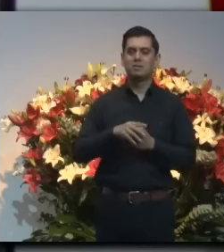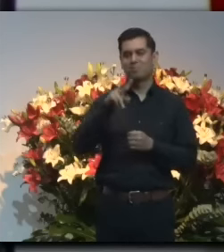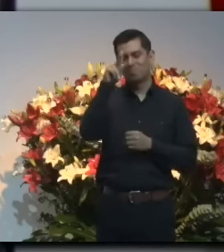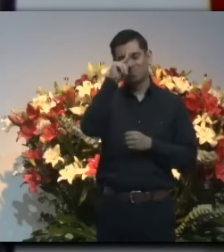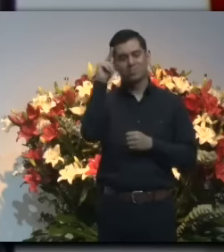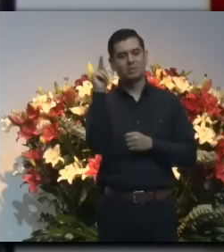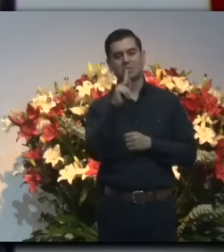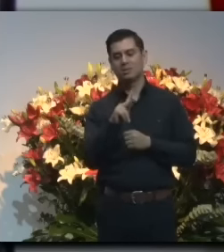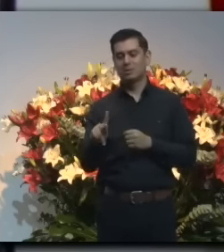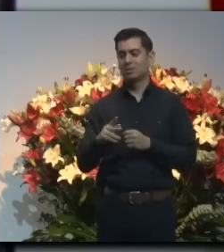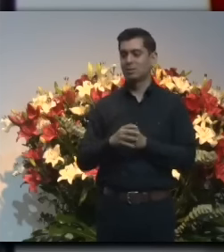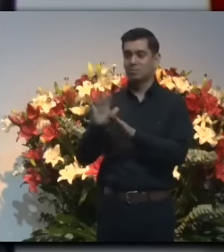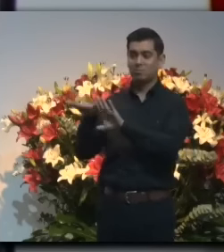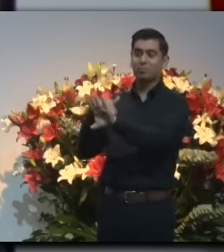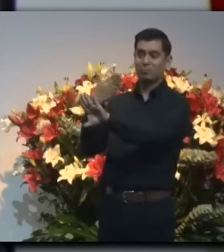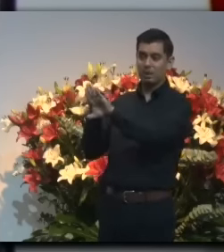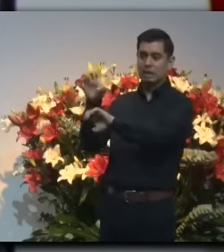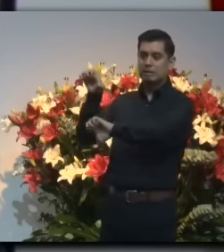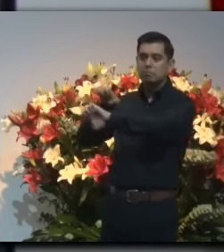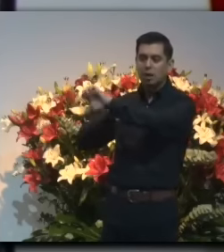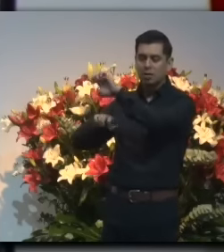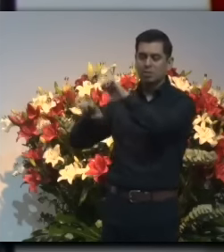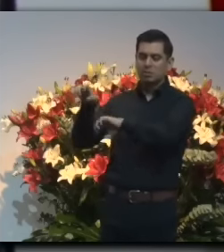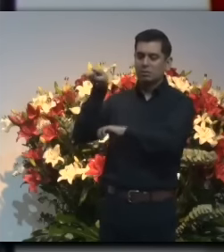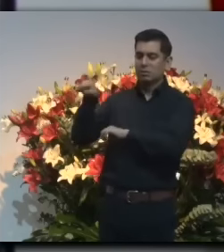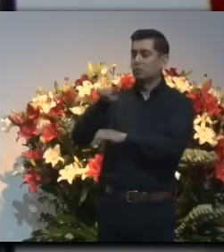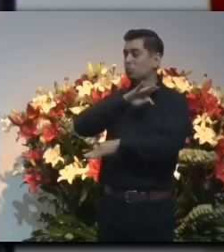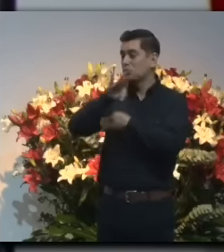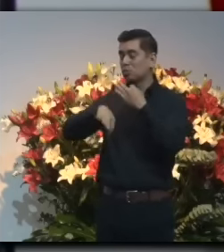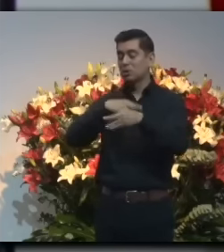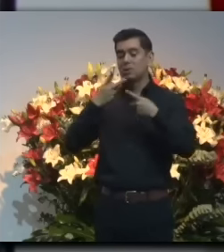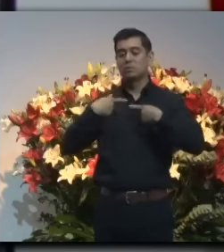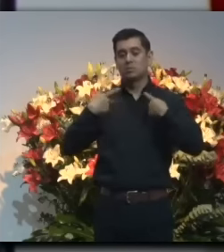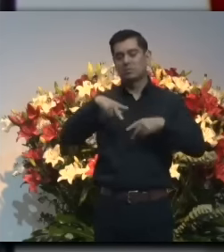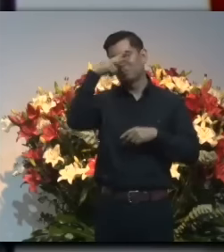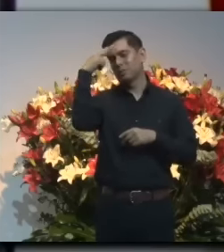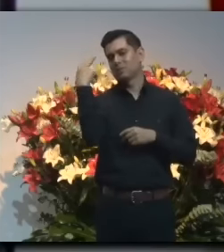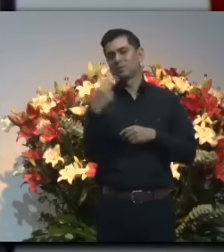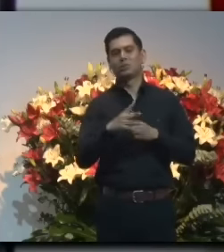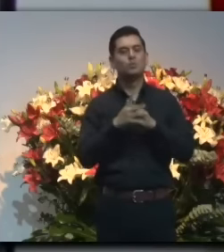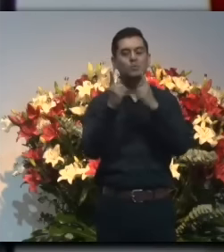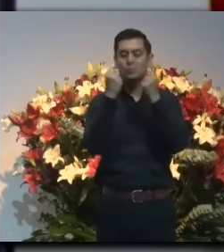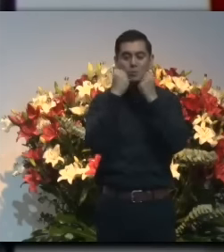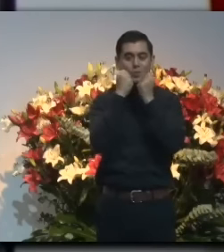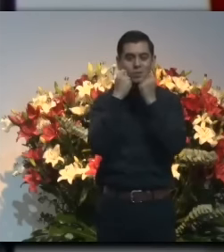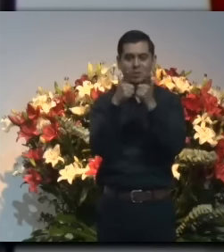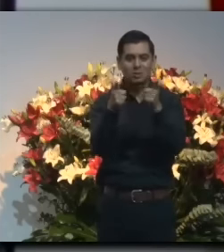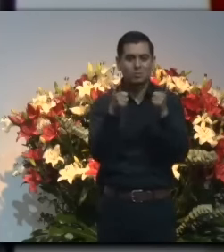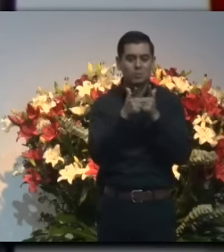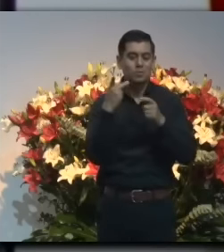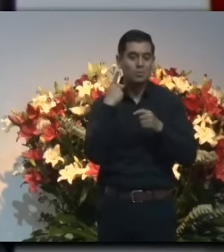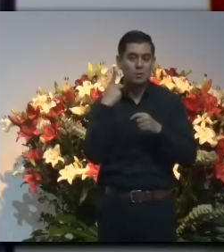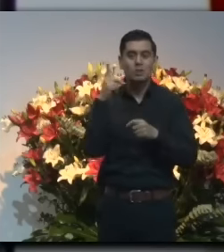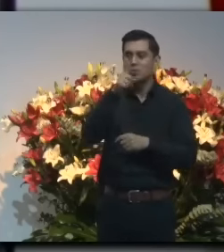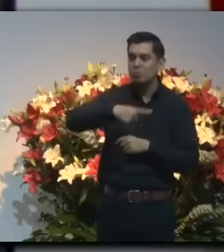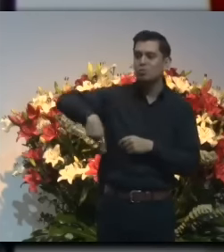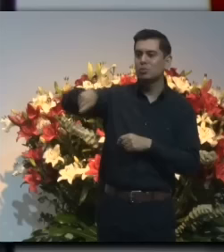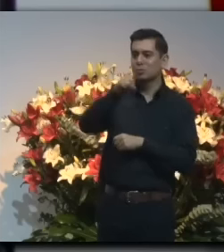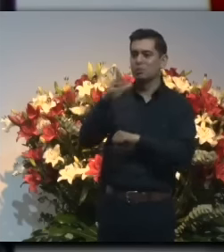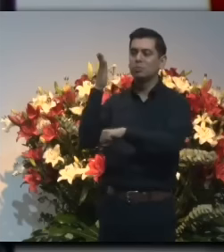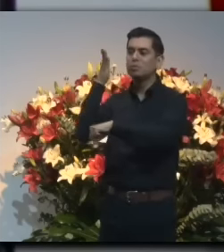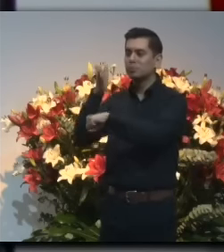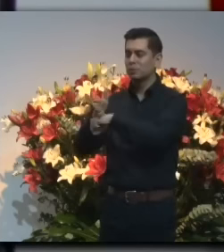embajada y todos los mexicanos, independientemente del color que representemos, lo debemos de condenar. Y sobre